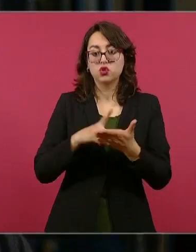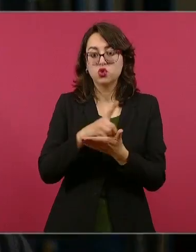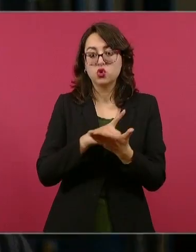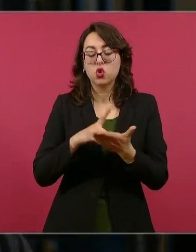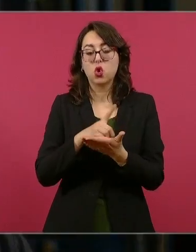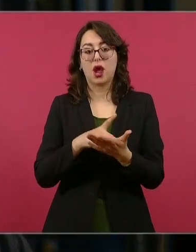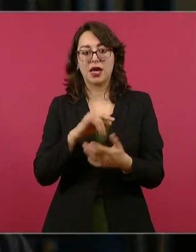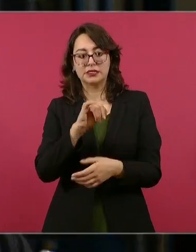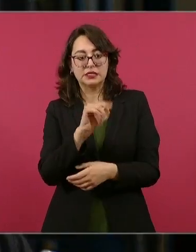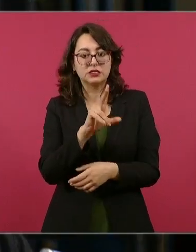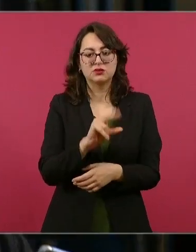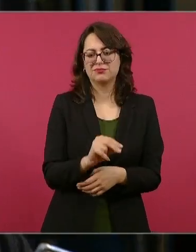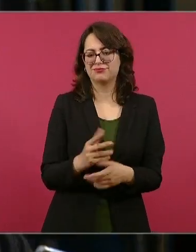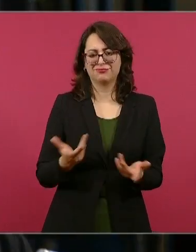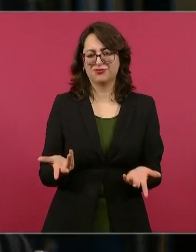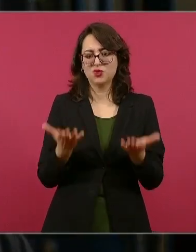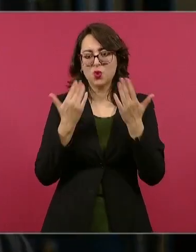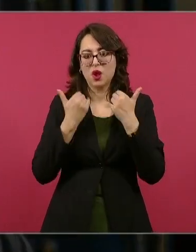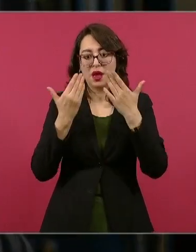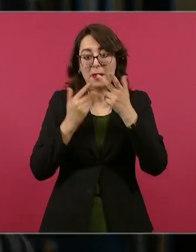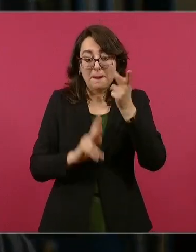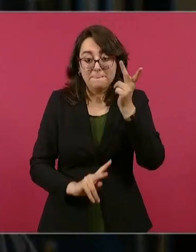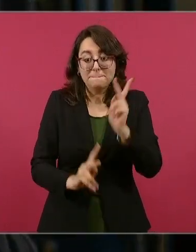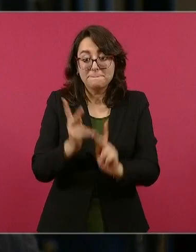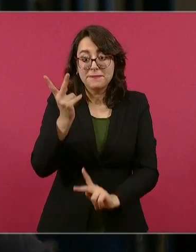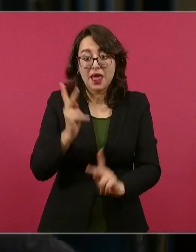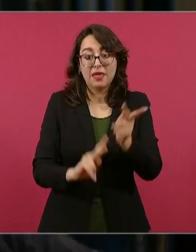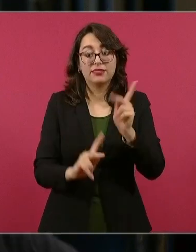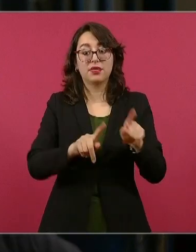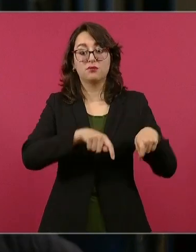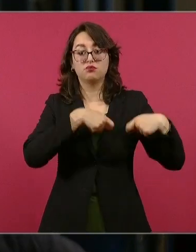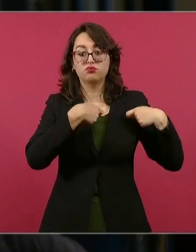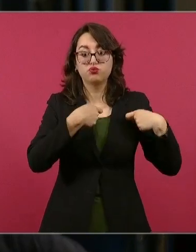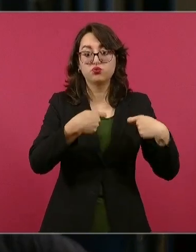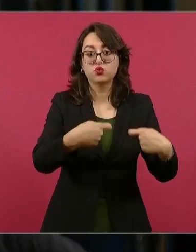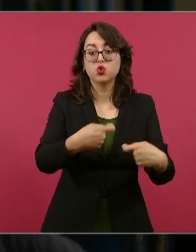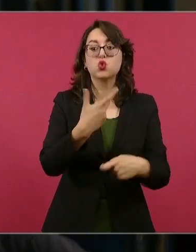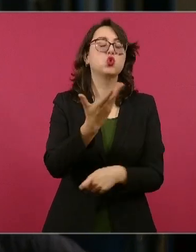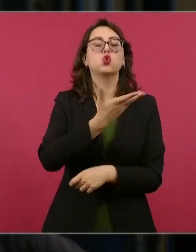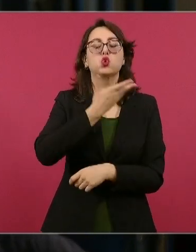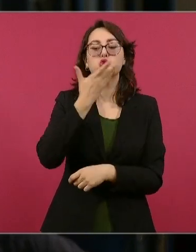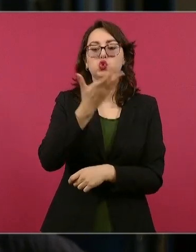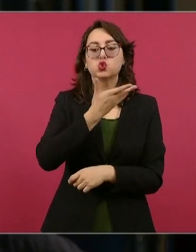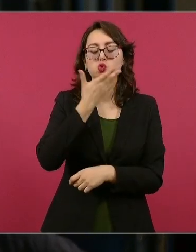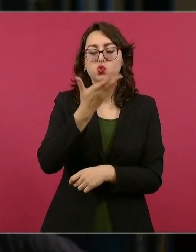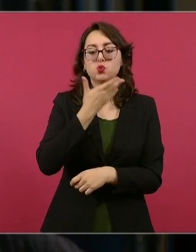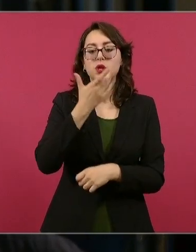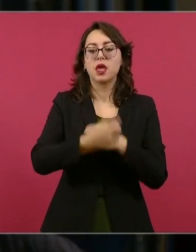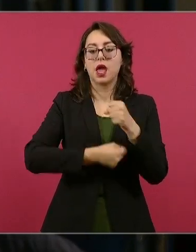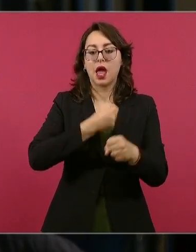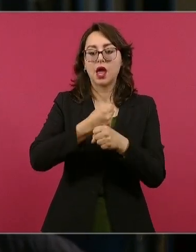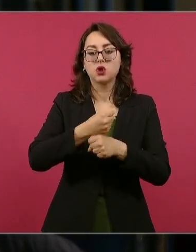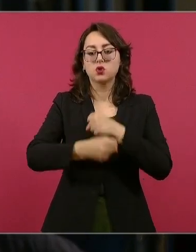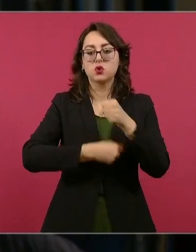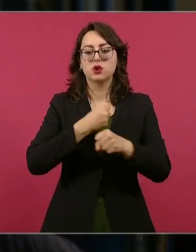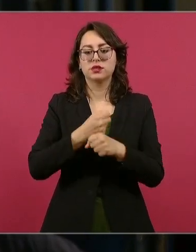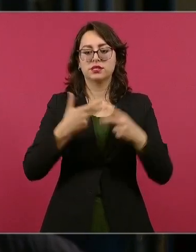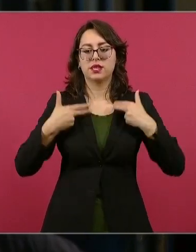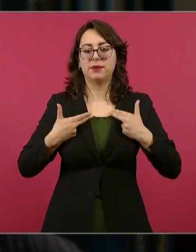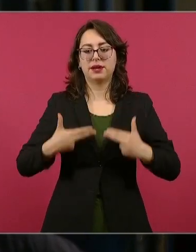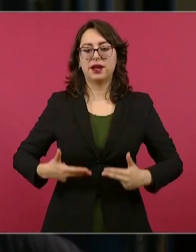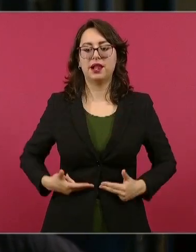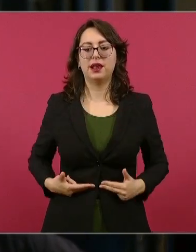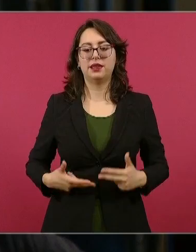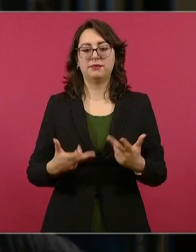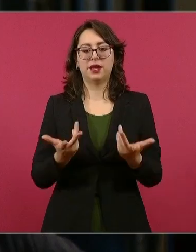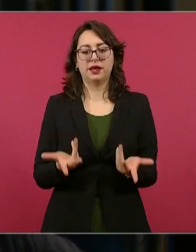medicina ancestral ha estado demostrado, ¿no?, su pertinencia para los seres humanos, su